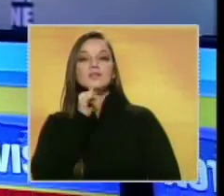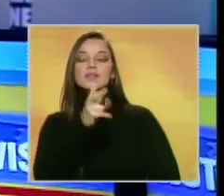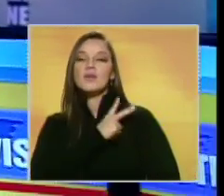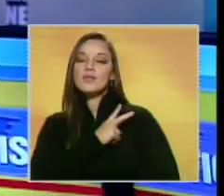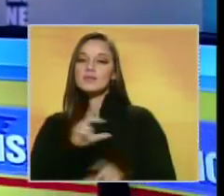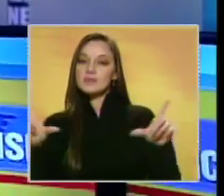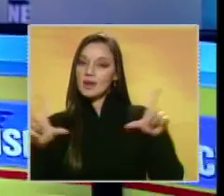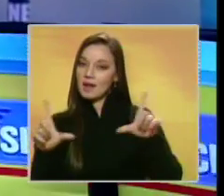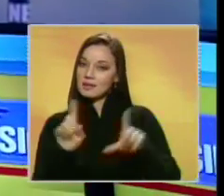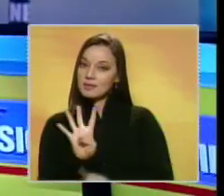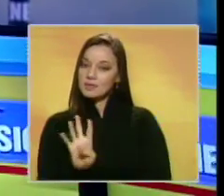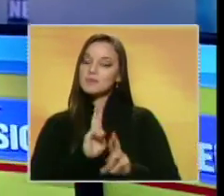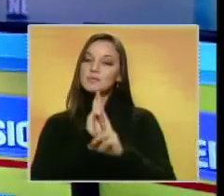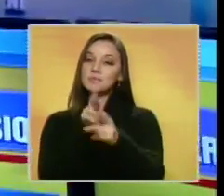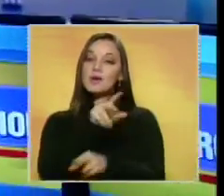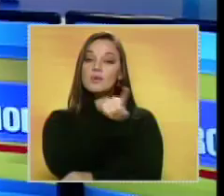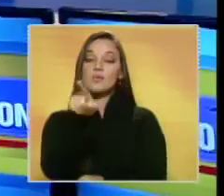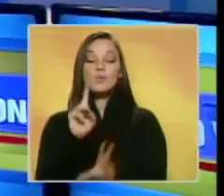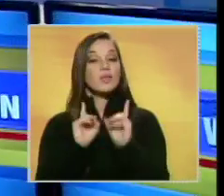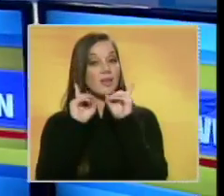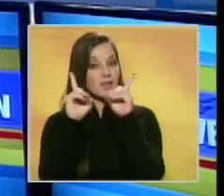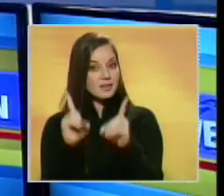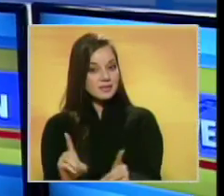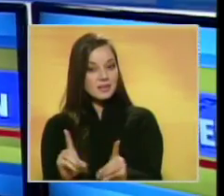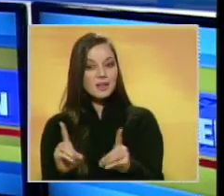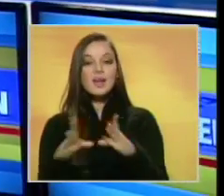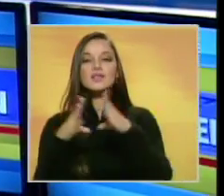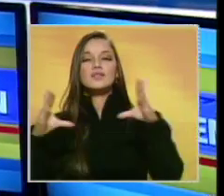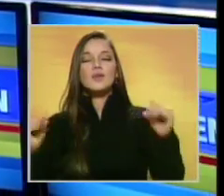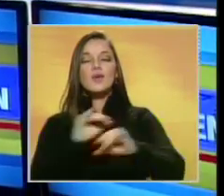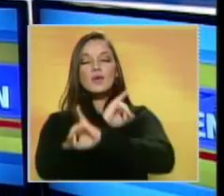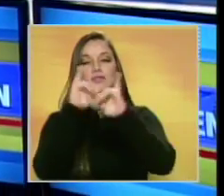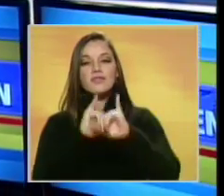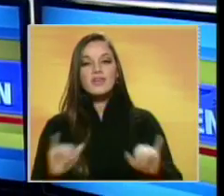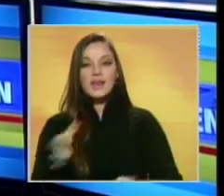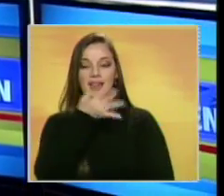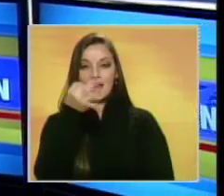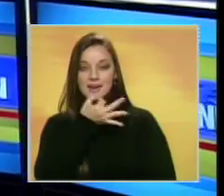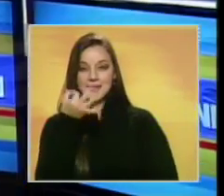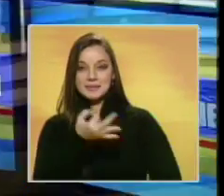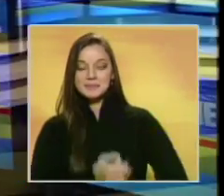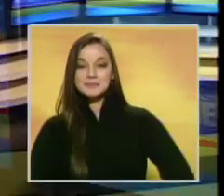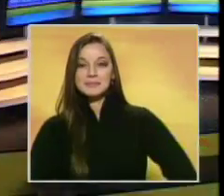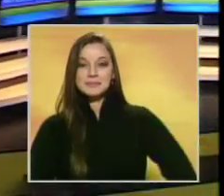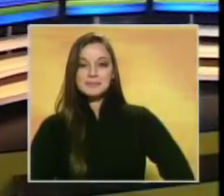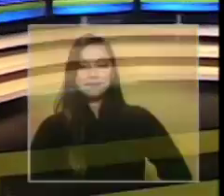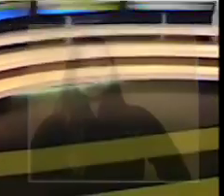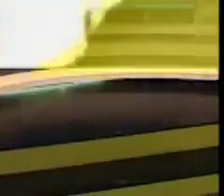recuerden, Noticiero Venevisión, Canal 4 reporta. Y ustedes deciden. Que tengan todos feliz tarde.